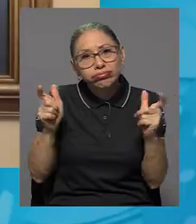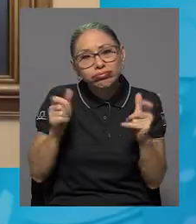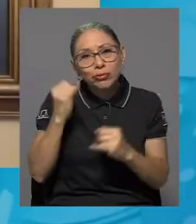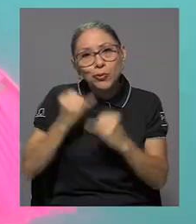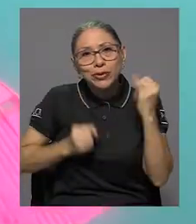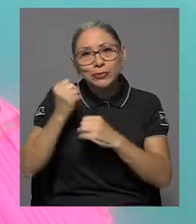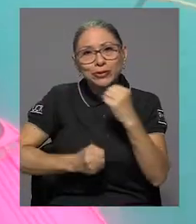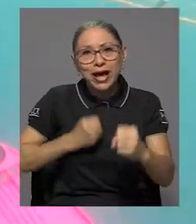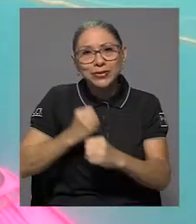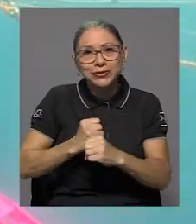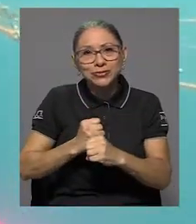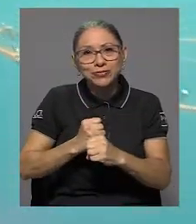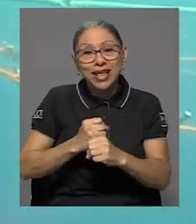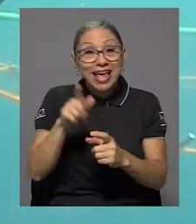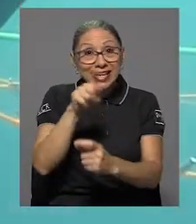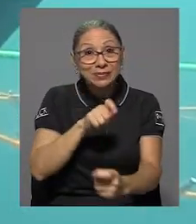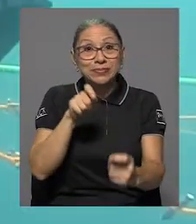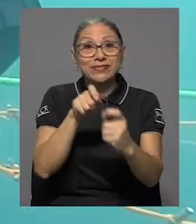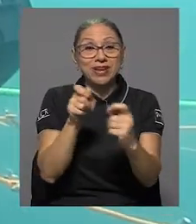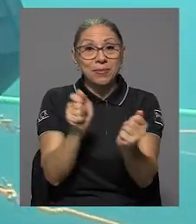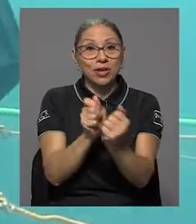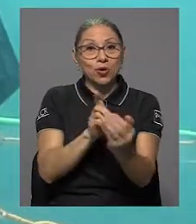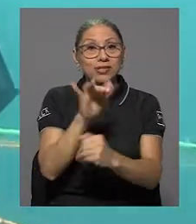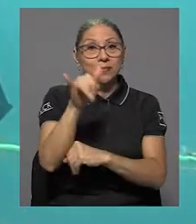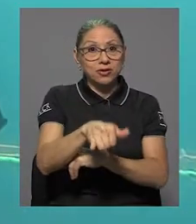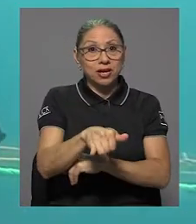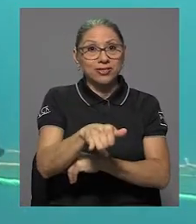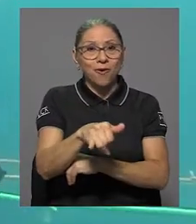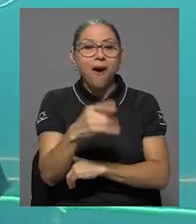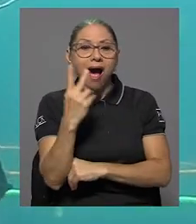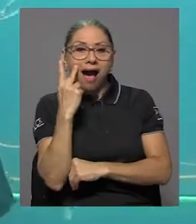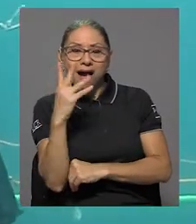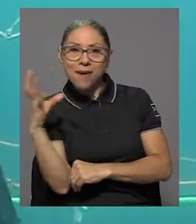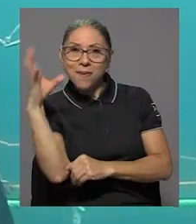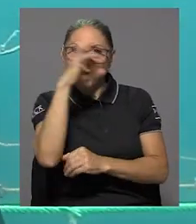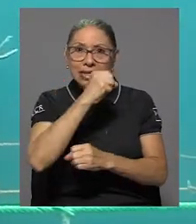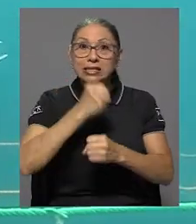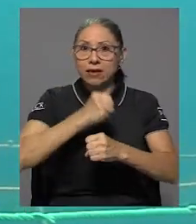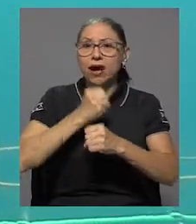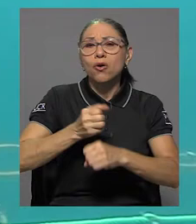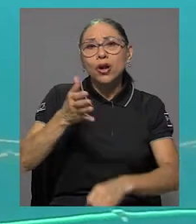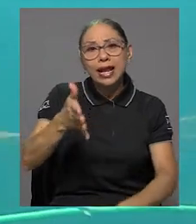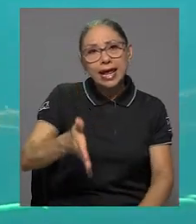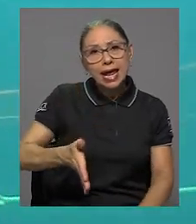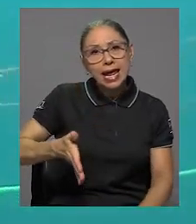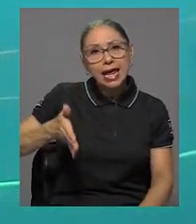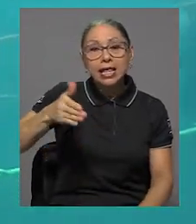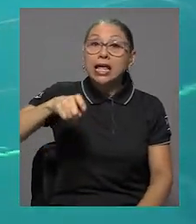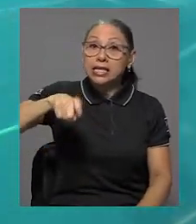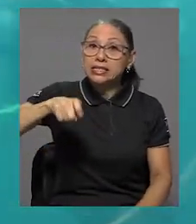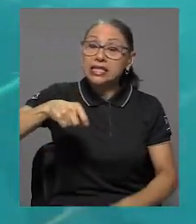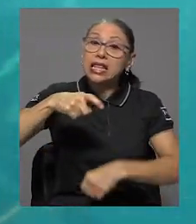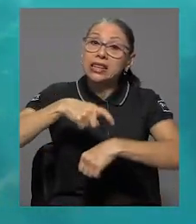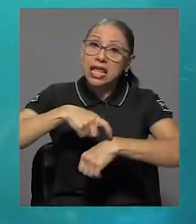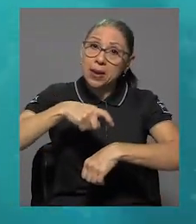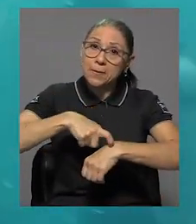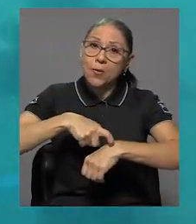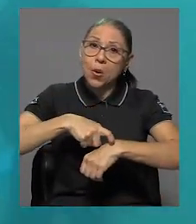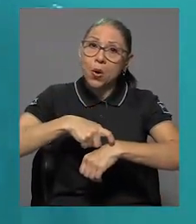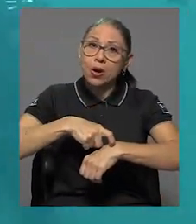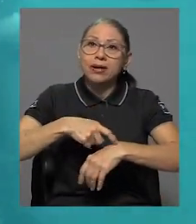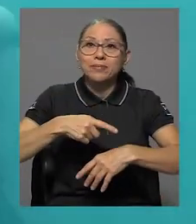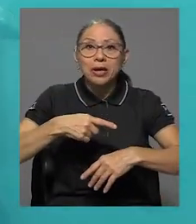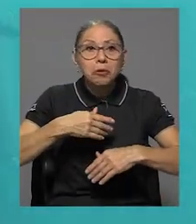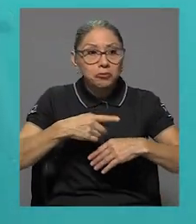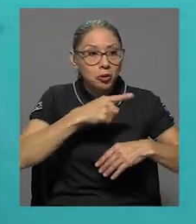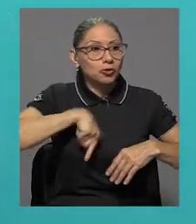años. Y específicamente con este proyecto podemos ver que aunque es un trabajo lento, que toma tiempo, como a